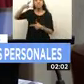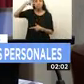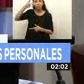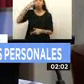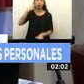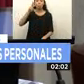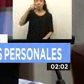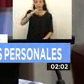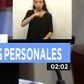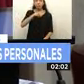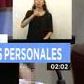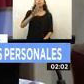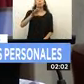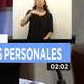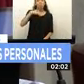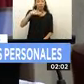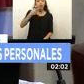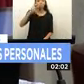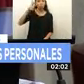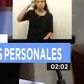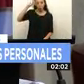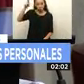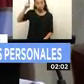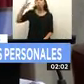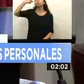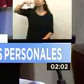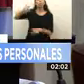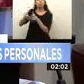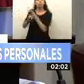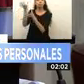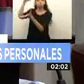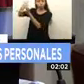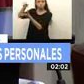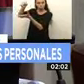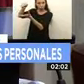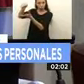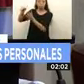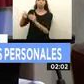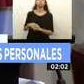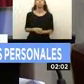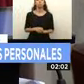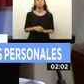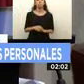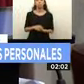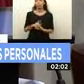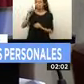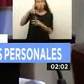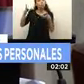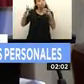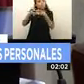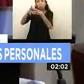2007 México 2008 que fue la última que abrió este